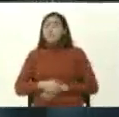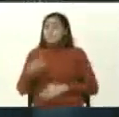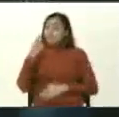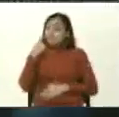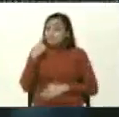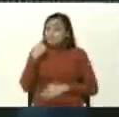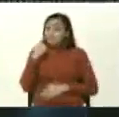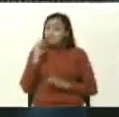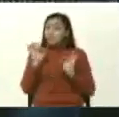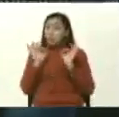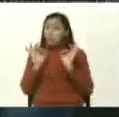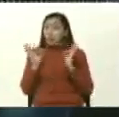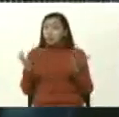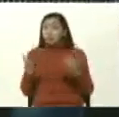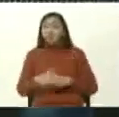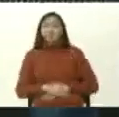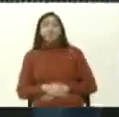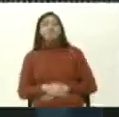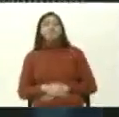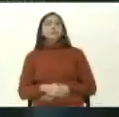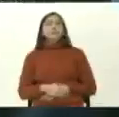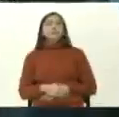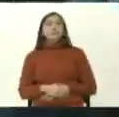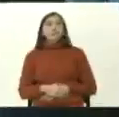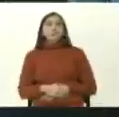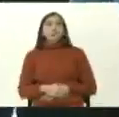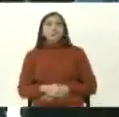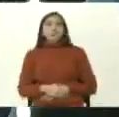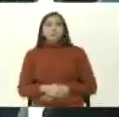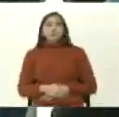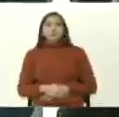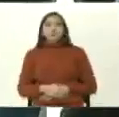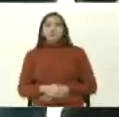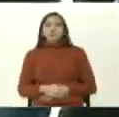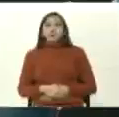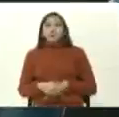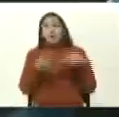en cuidarnos todos y todas. Bienvenida,